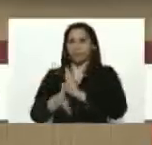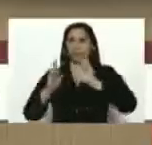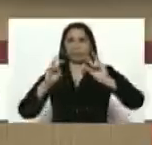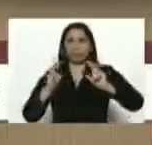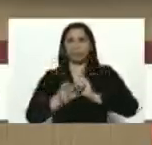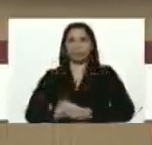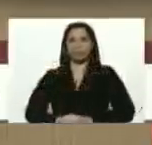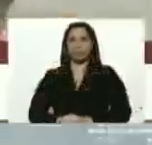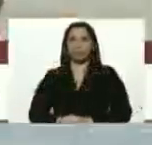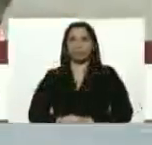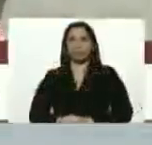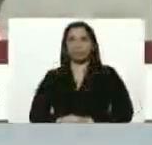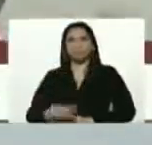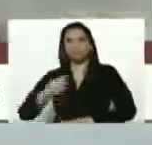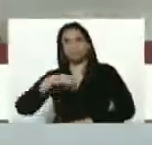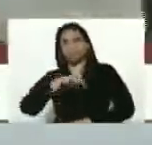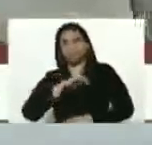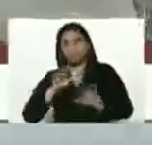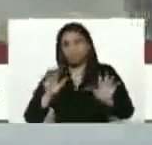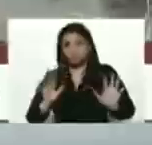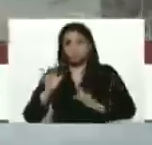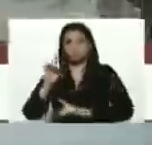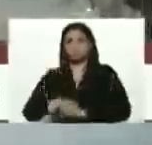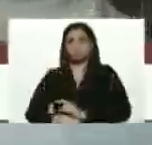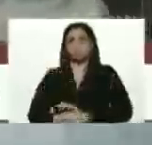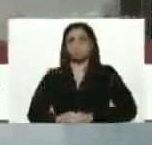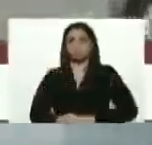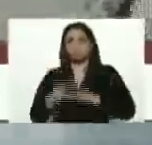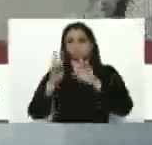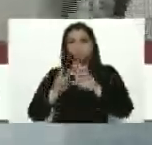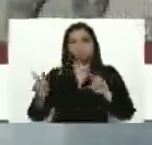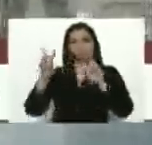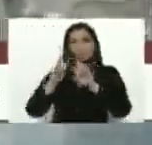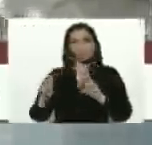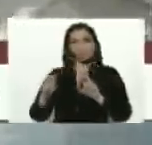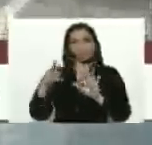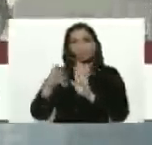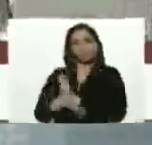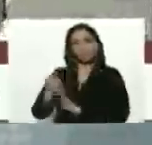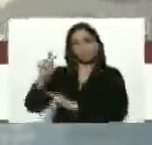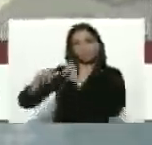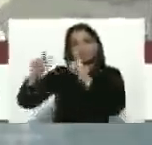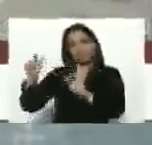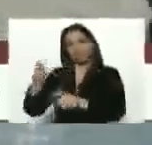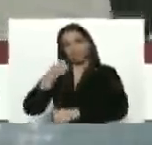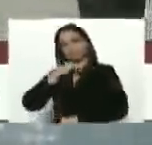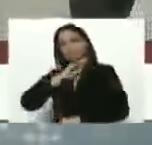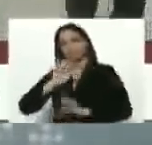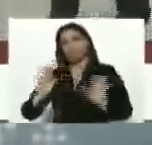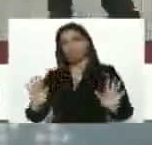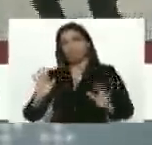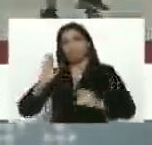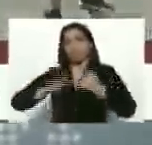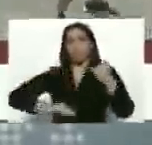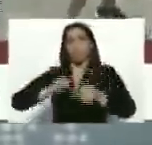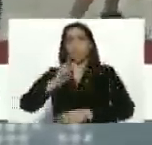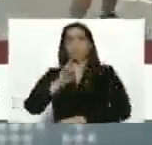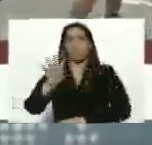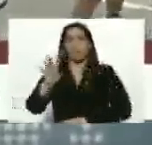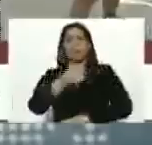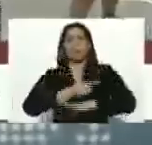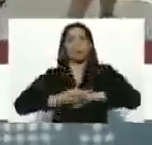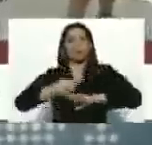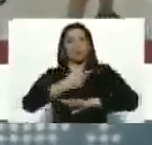materia. Estuvimos también revisando los casos de las últimas 24